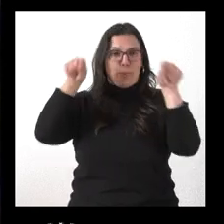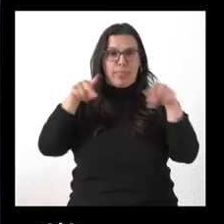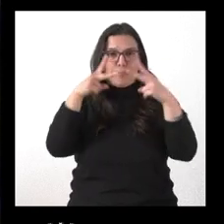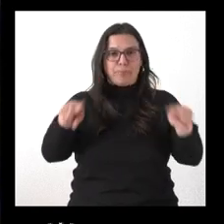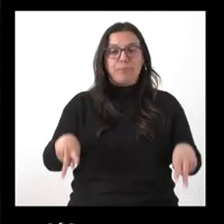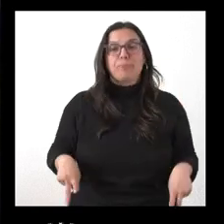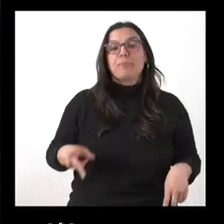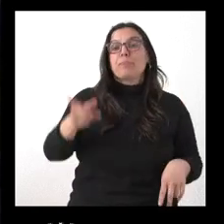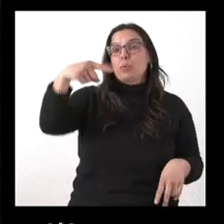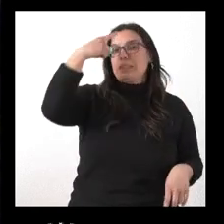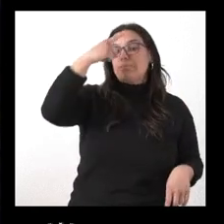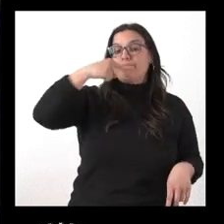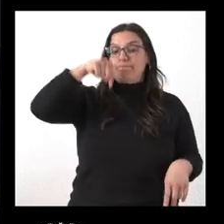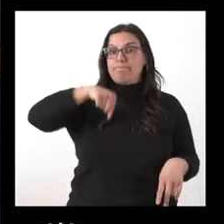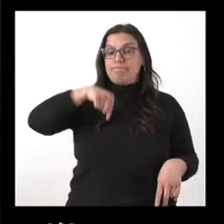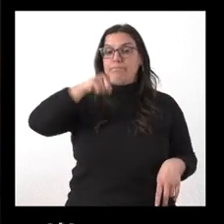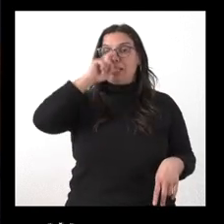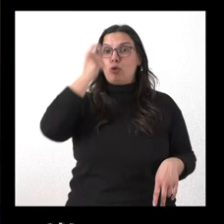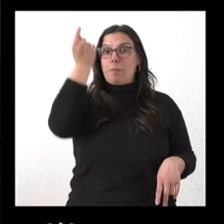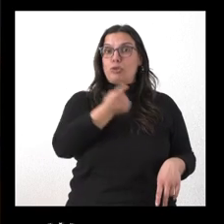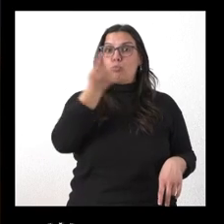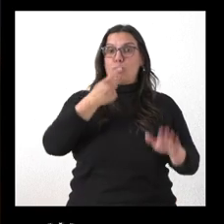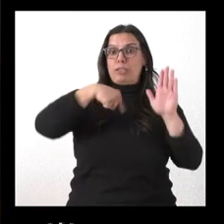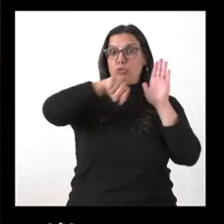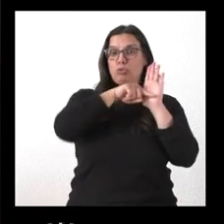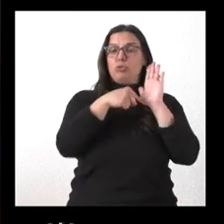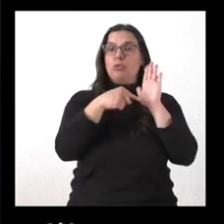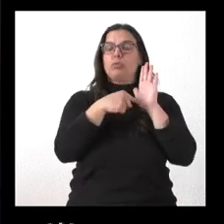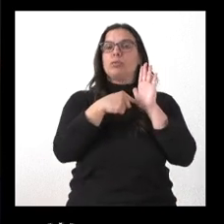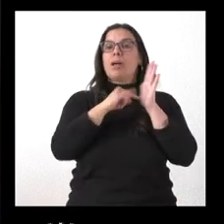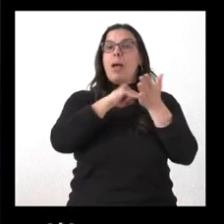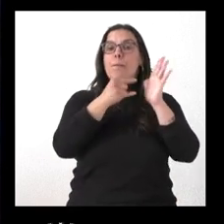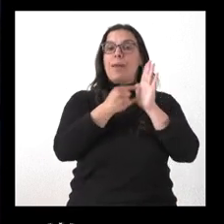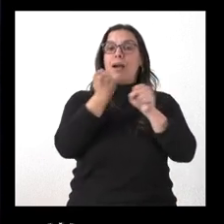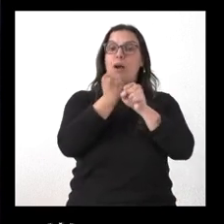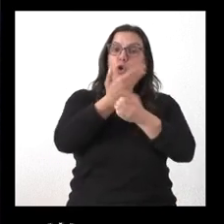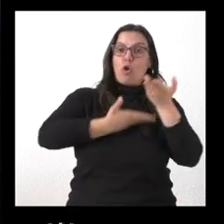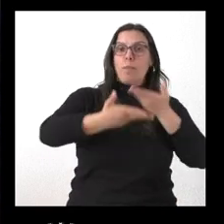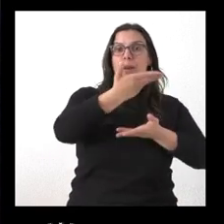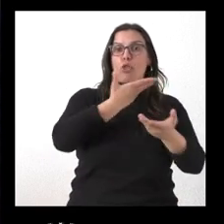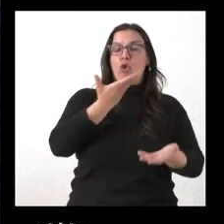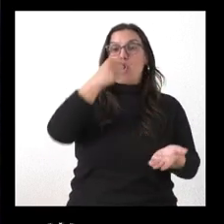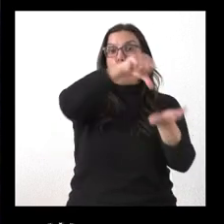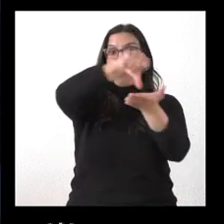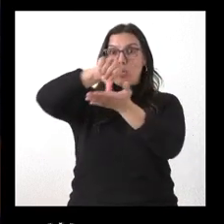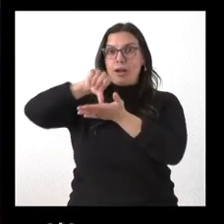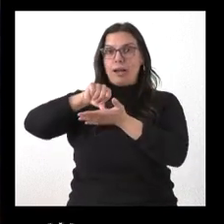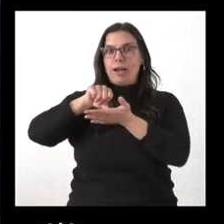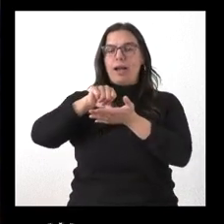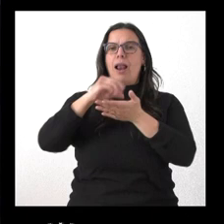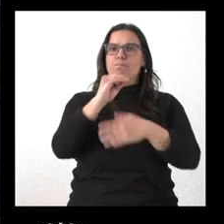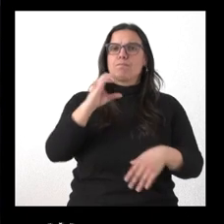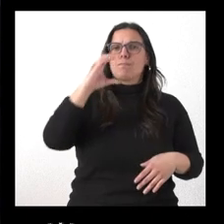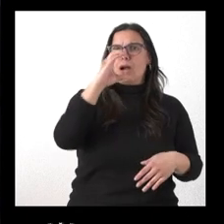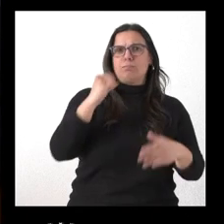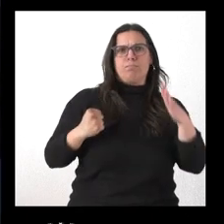en el presente presupuesto hemos incrementado en el plan de cooperación local con un